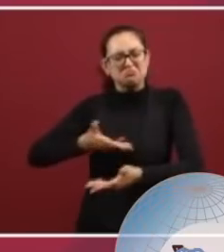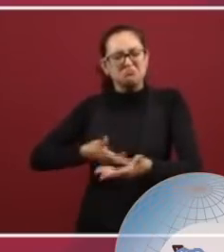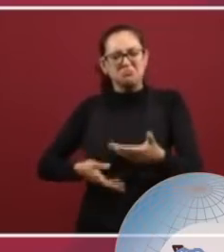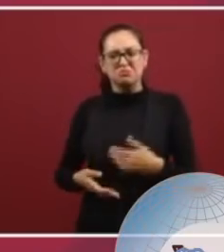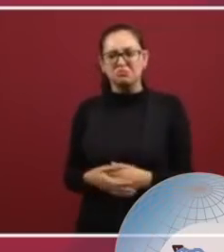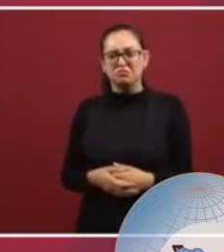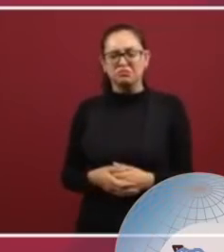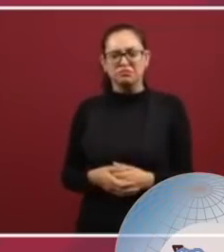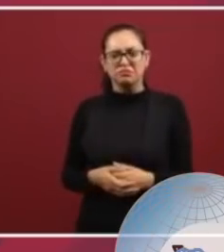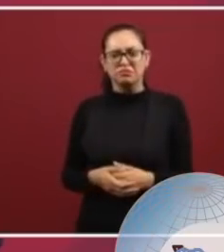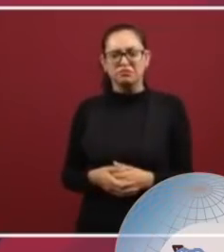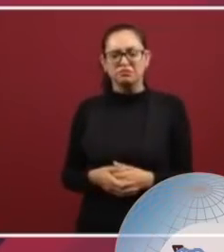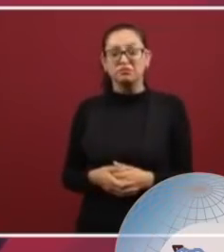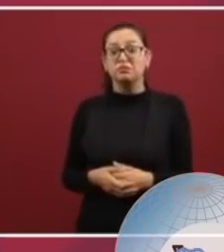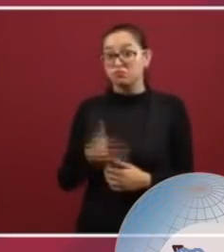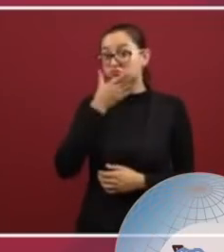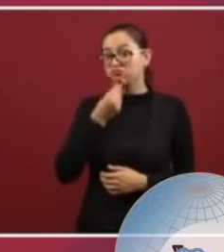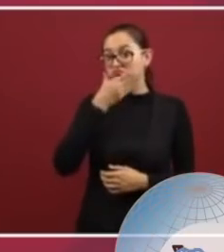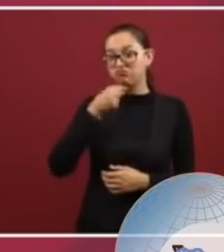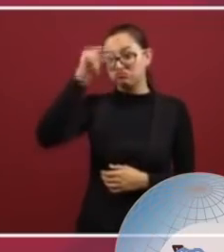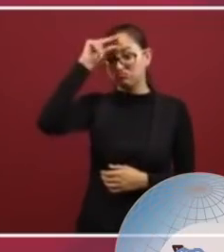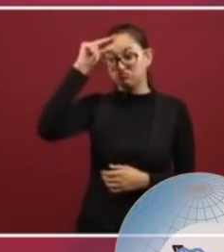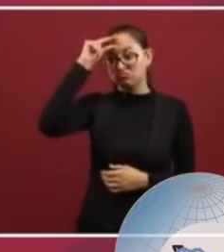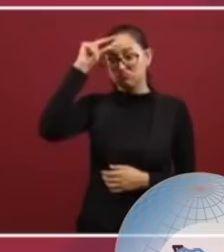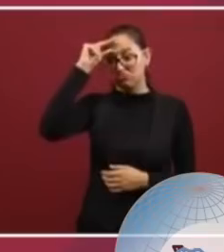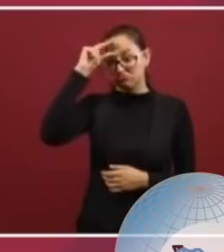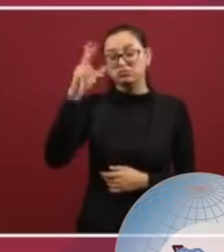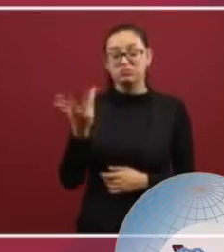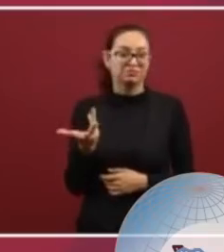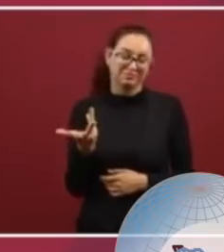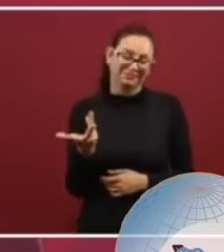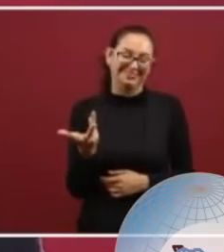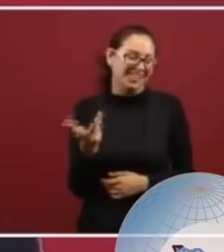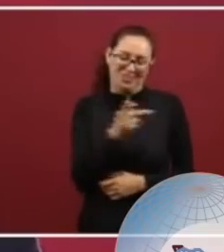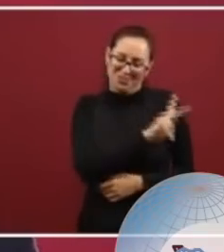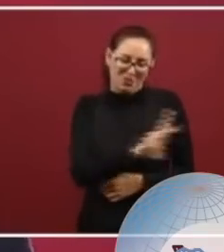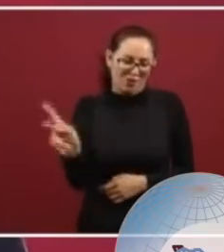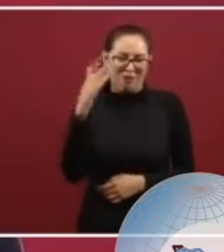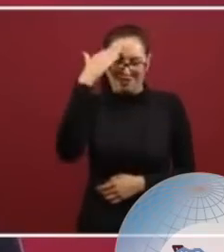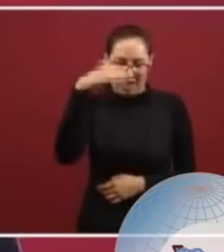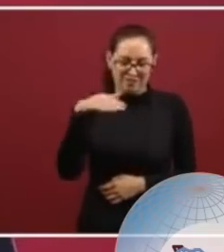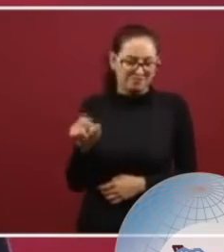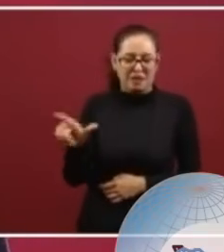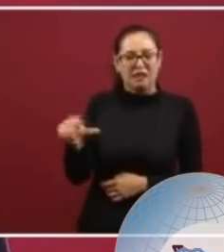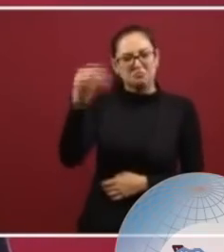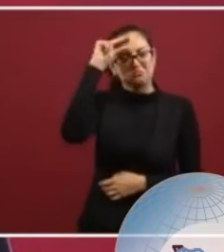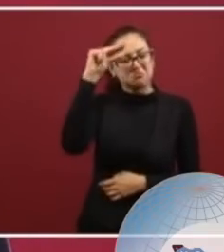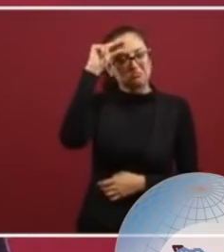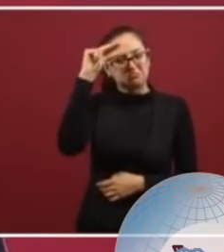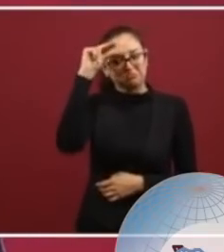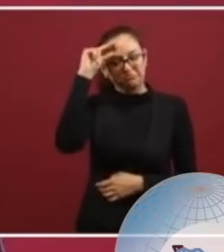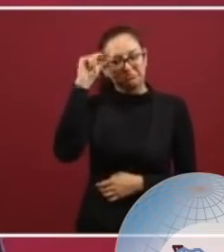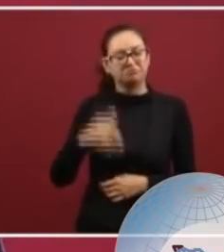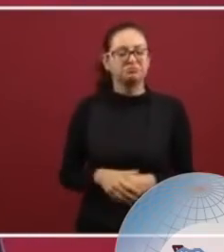es una gente inteligente, eso ya ha quedado de manifiesto, y